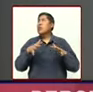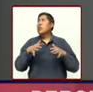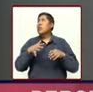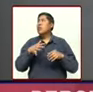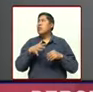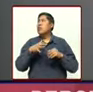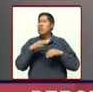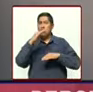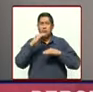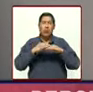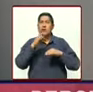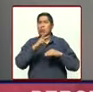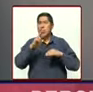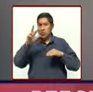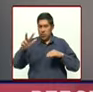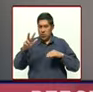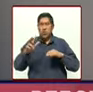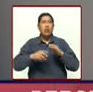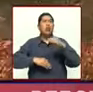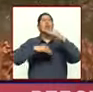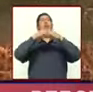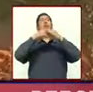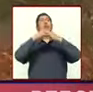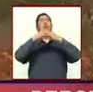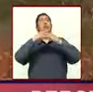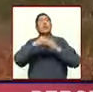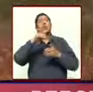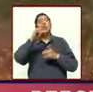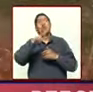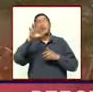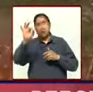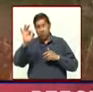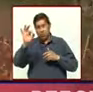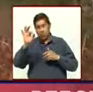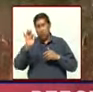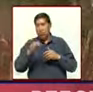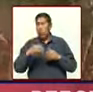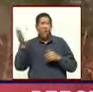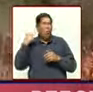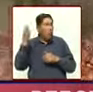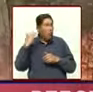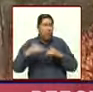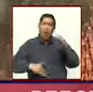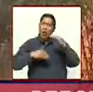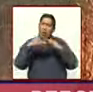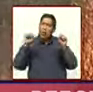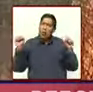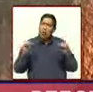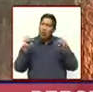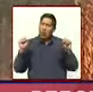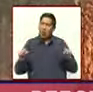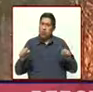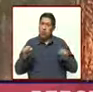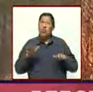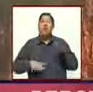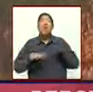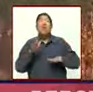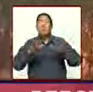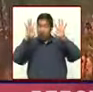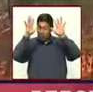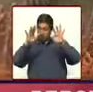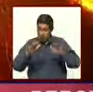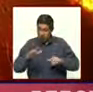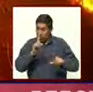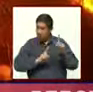en una mínima de 23 grados y una máxima que llegaría hasta los 39 grados hasta el día sábado. Se prevén posibles precipitaciones en